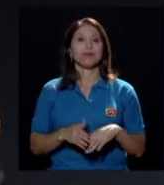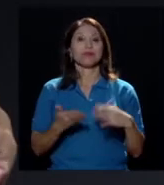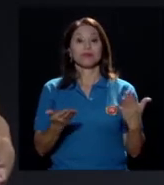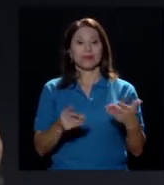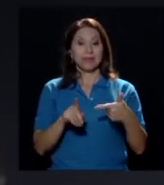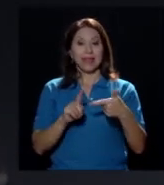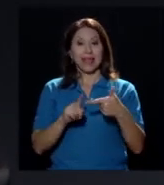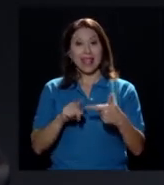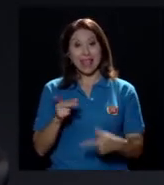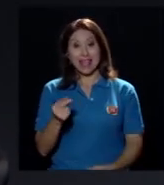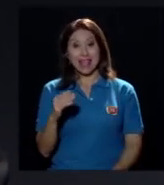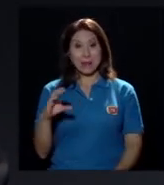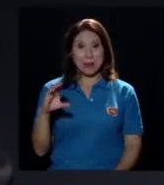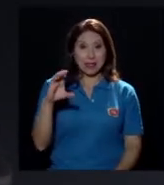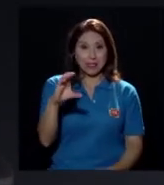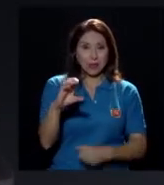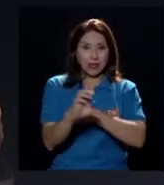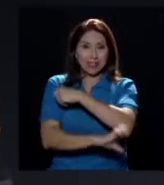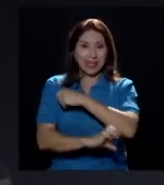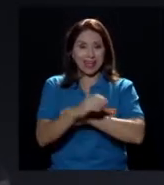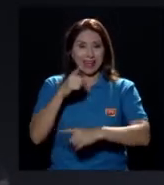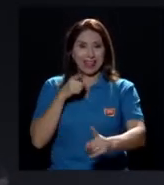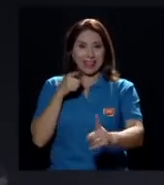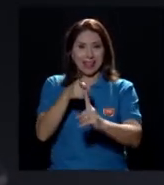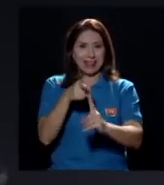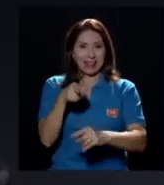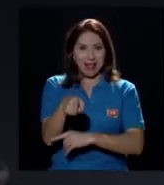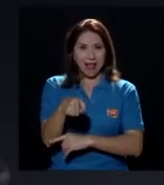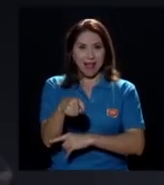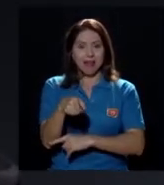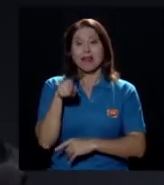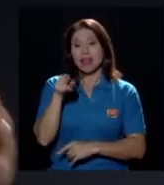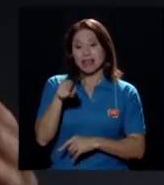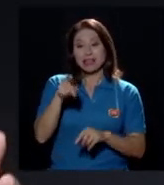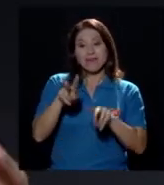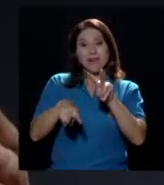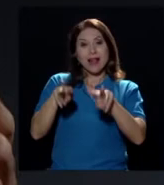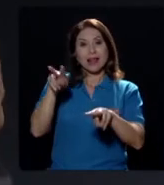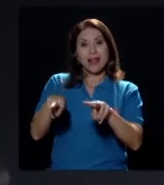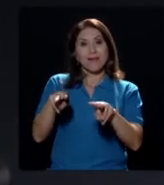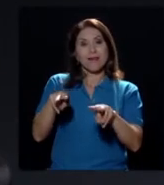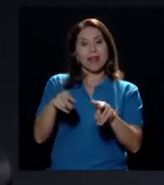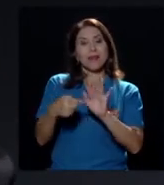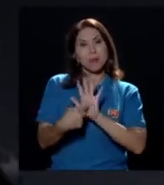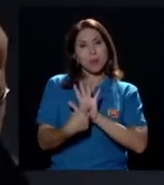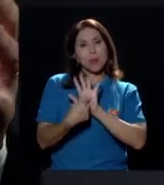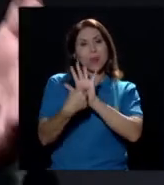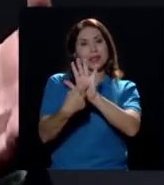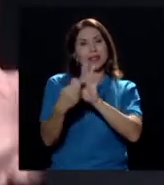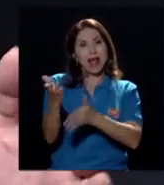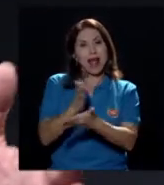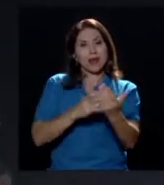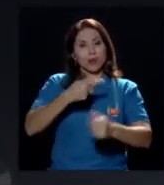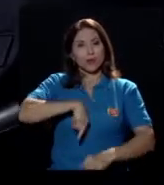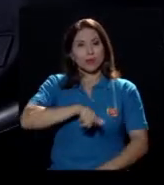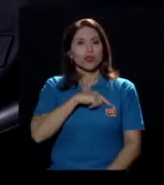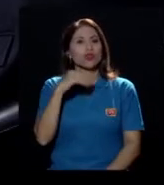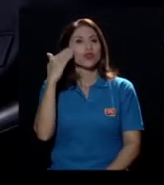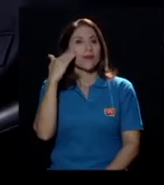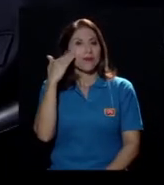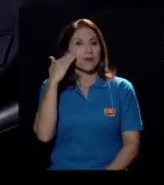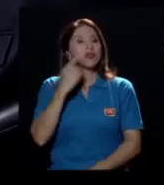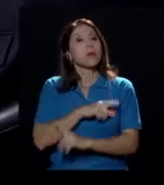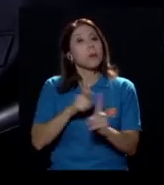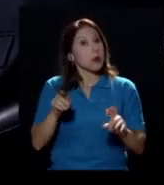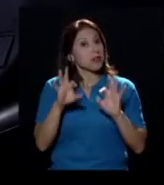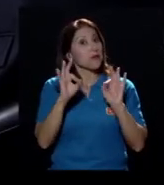esa variable nos muestra algo de lo que nosotros lo sabemos, pero está muy bien que quede registrado y